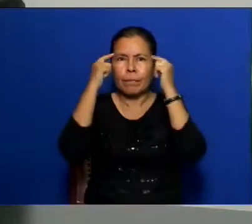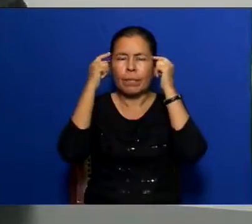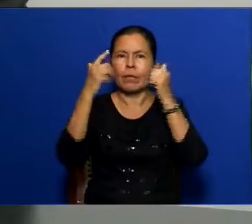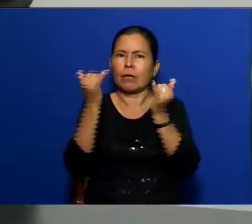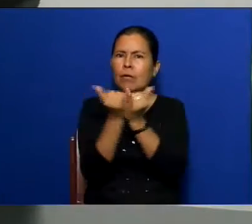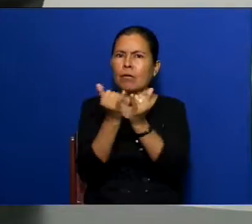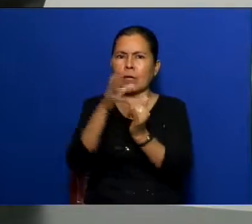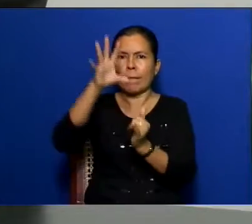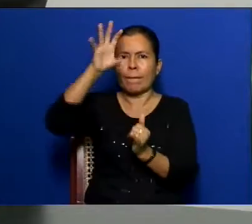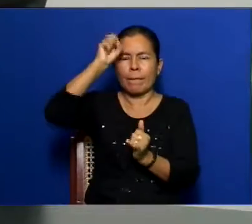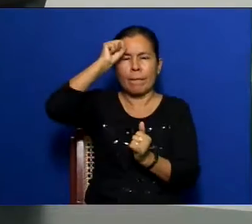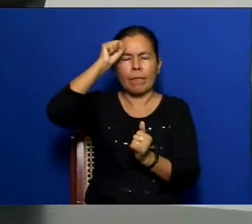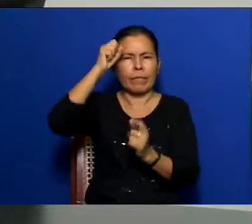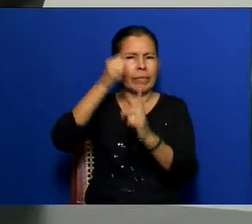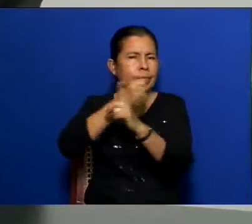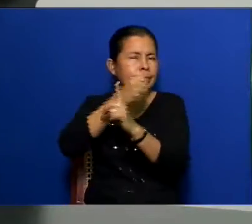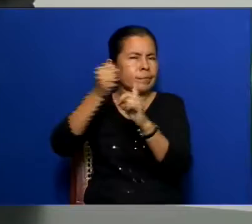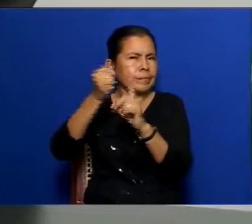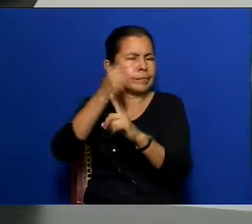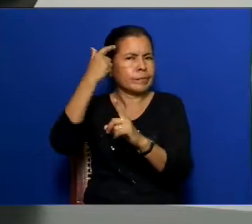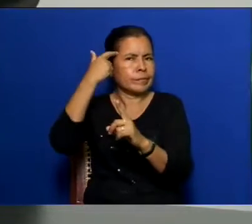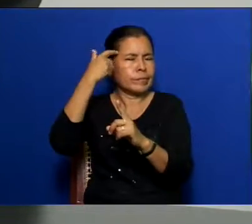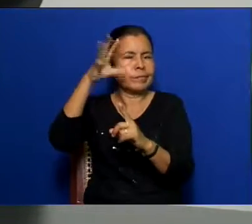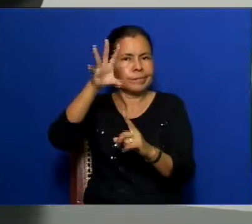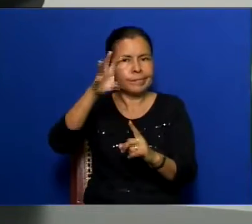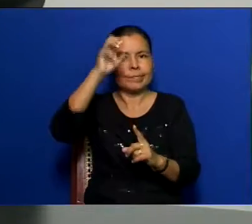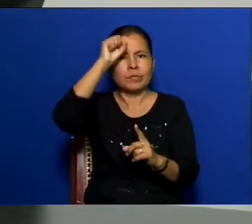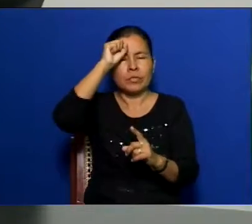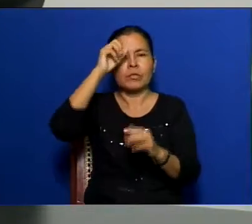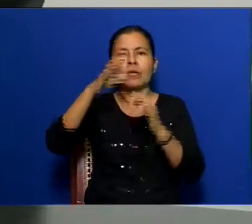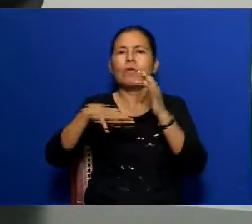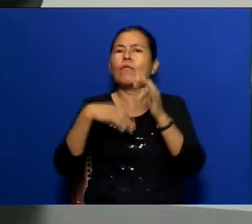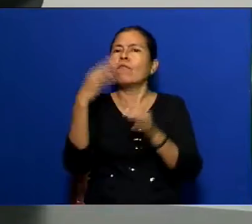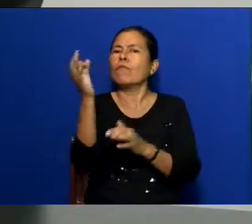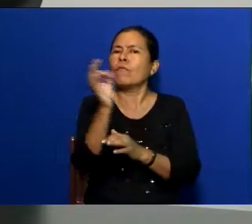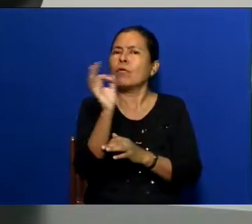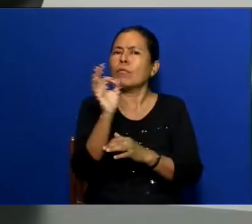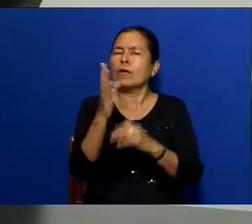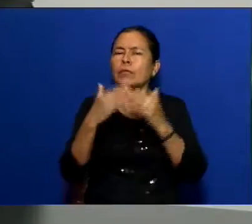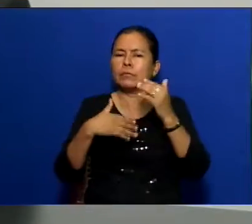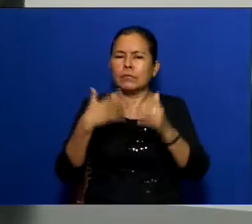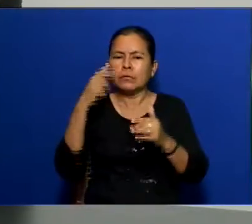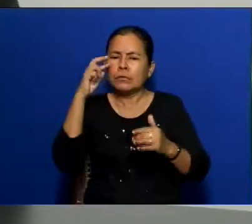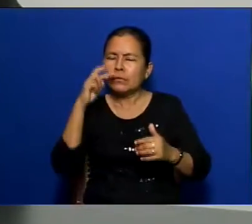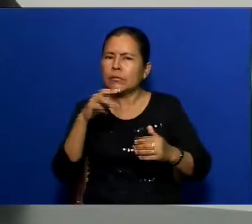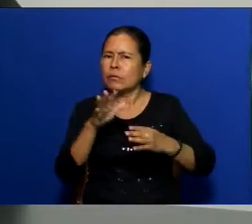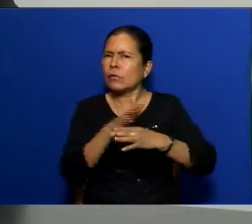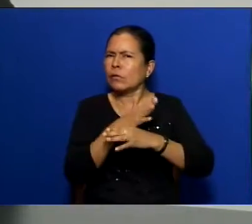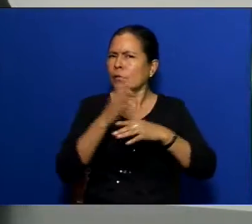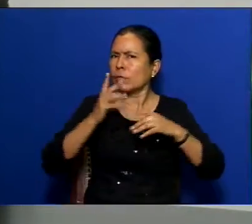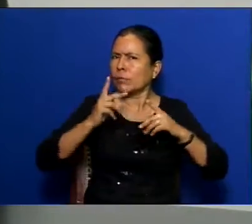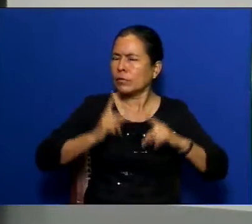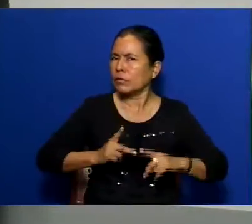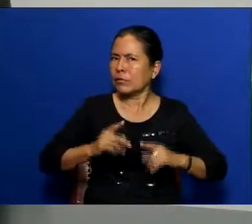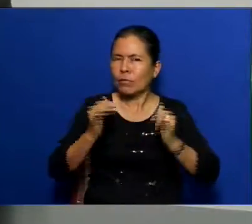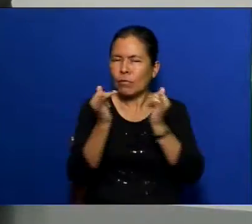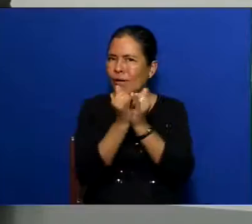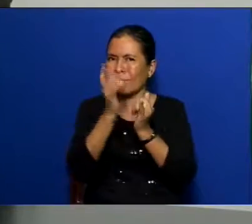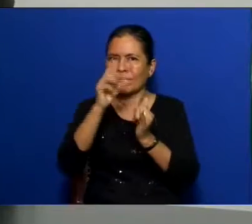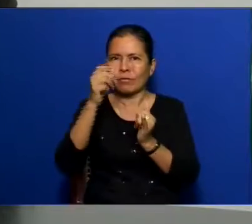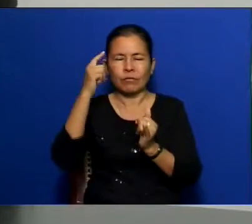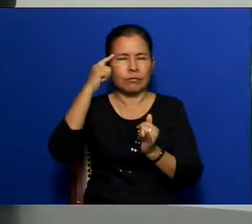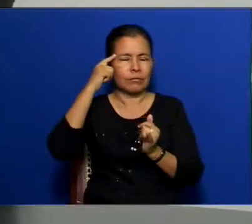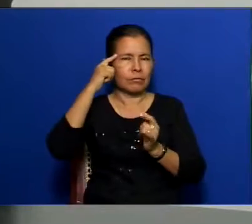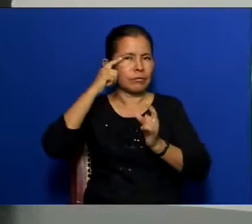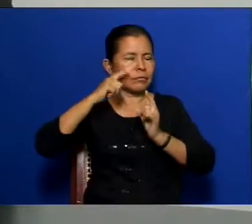cerebro de ese hecho violento se va a expresar con síntomas y con signos que van a constituir trastornos